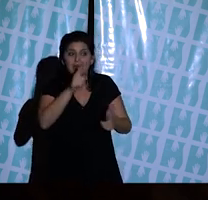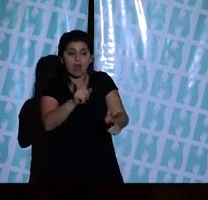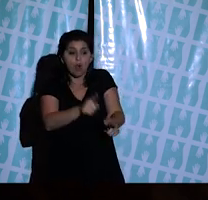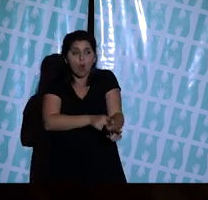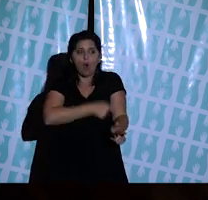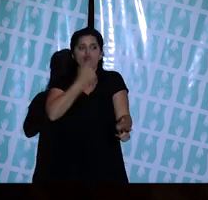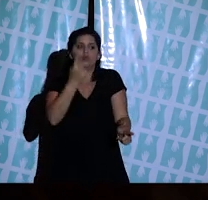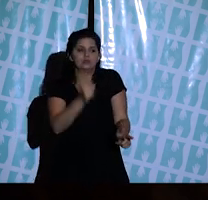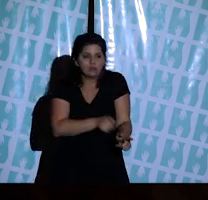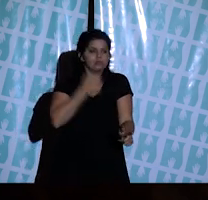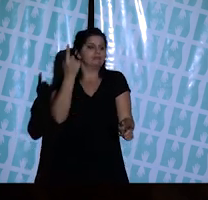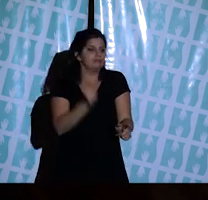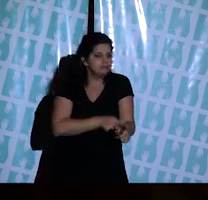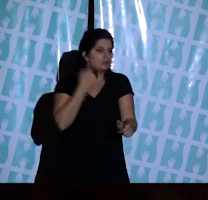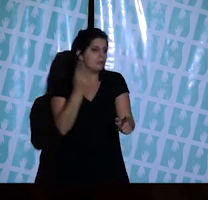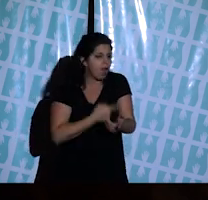manera repetitiva